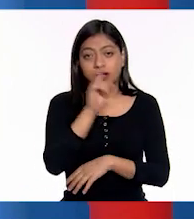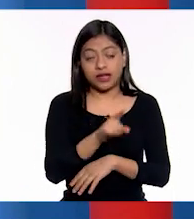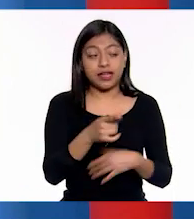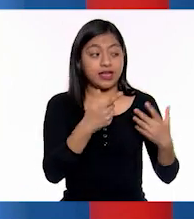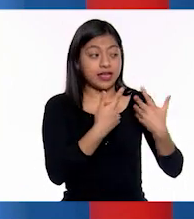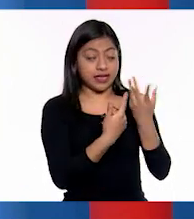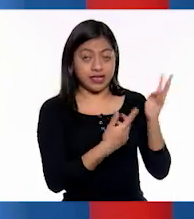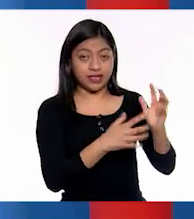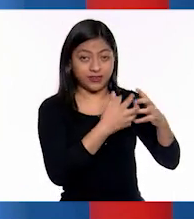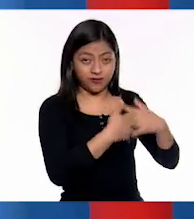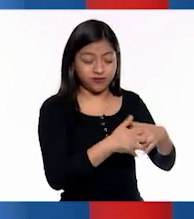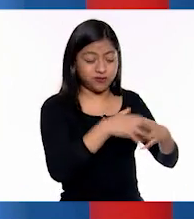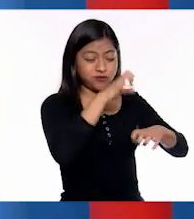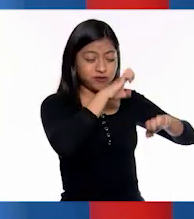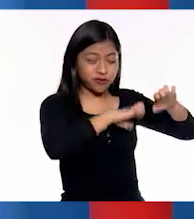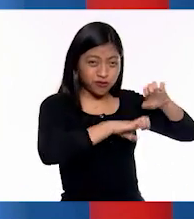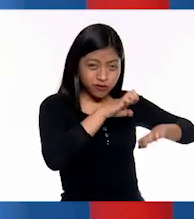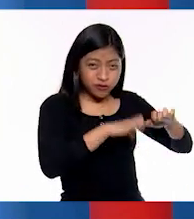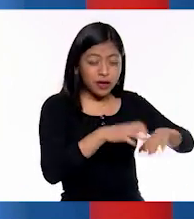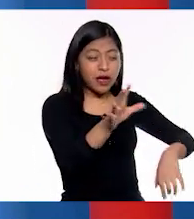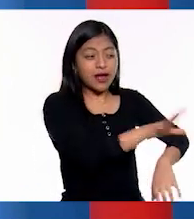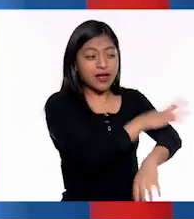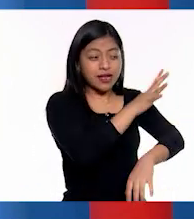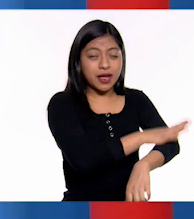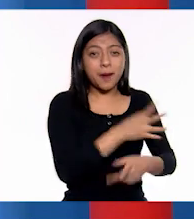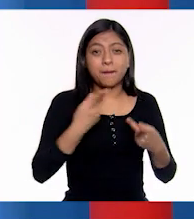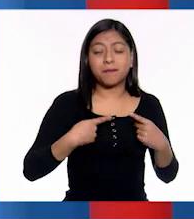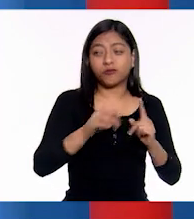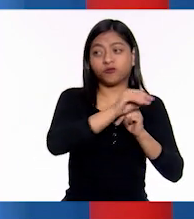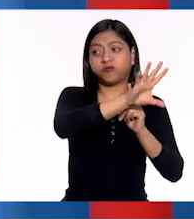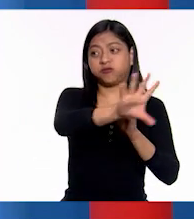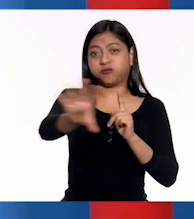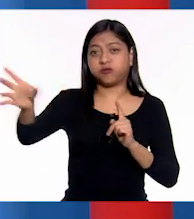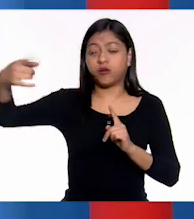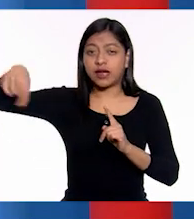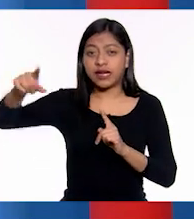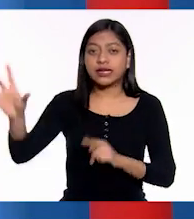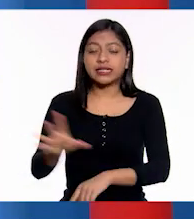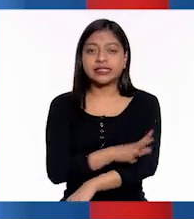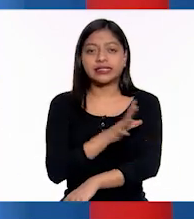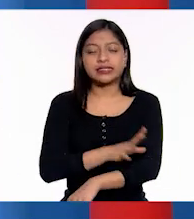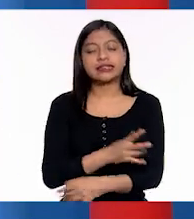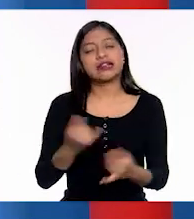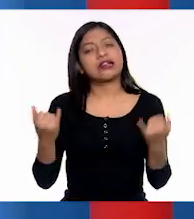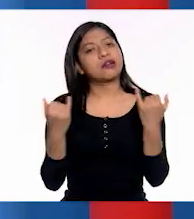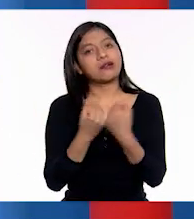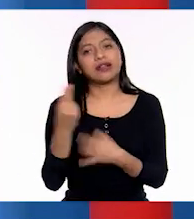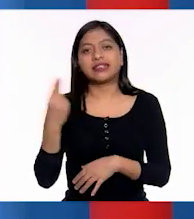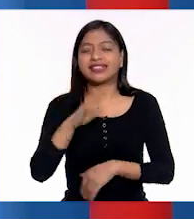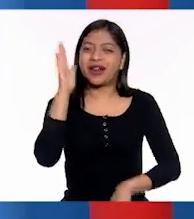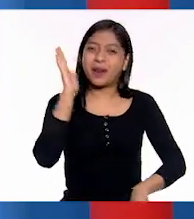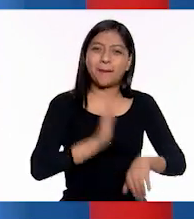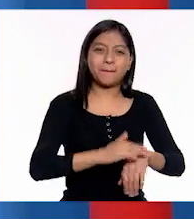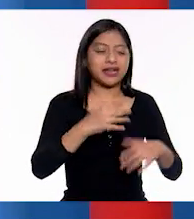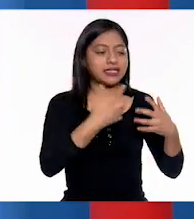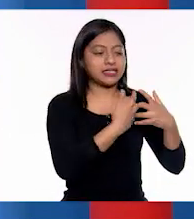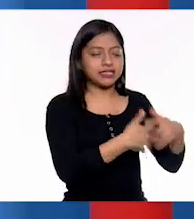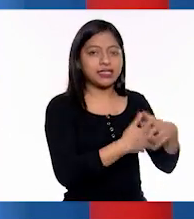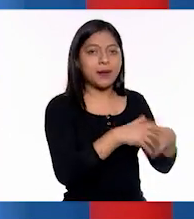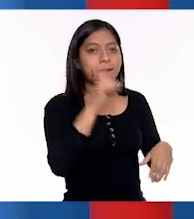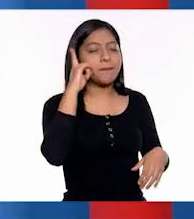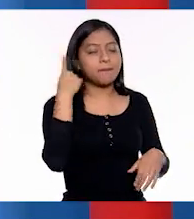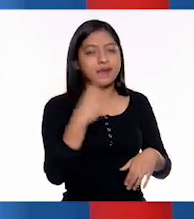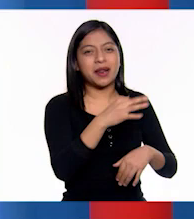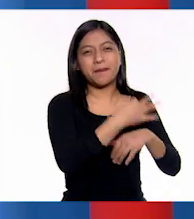de energía es necesario que, además de las centrales que la producen, haya otras listas para generar energía de reserva, pero